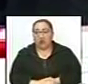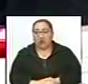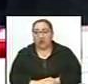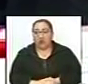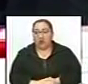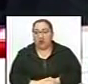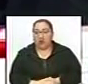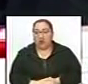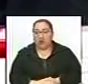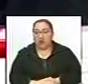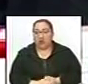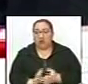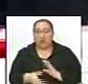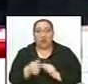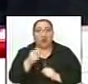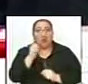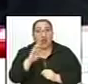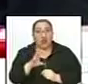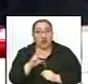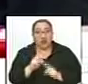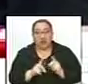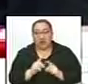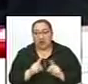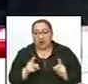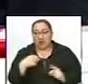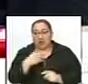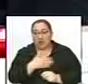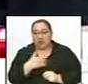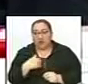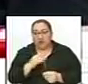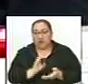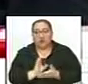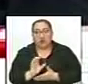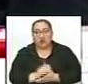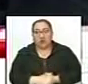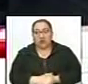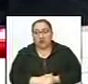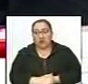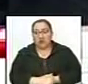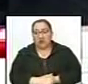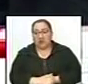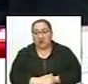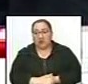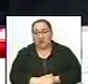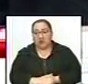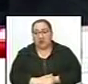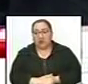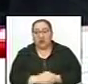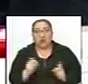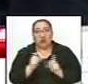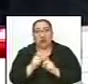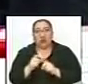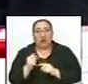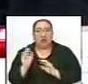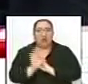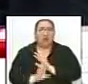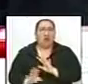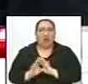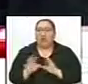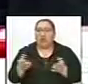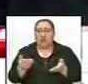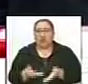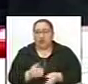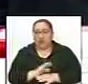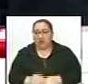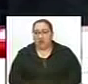y van a calificarlo de alguna manera. Señor presidente, yo quiero rechazar esos términos de blindaje que no deben darse en